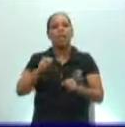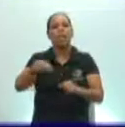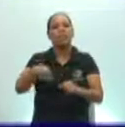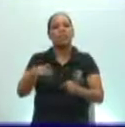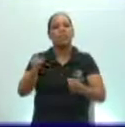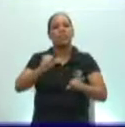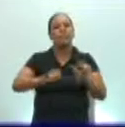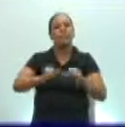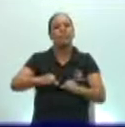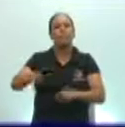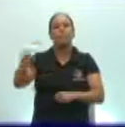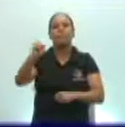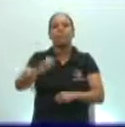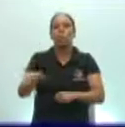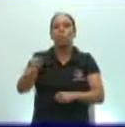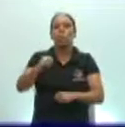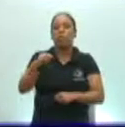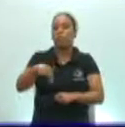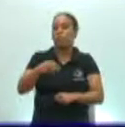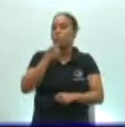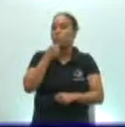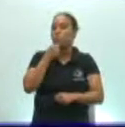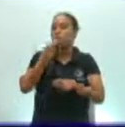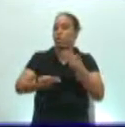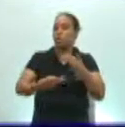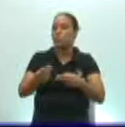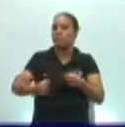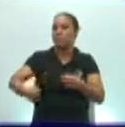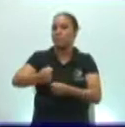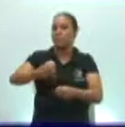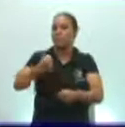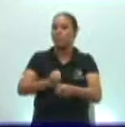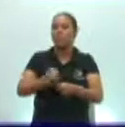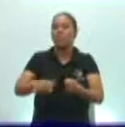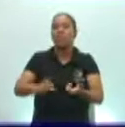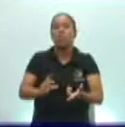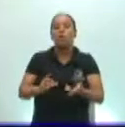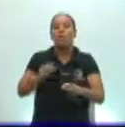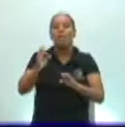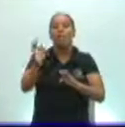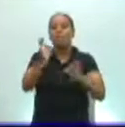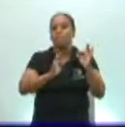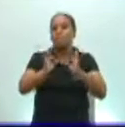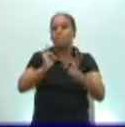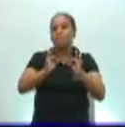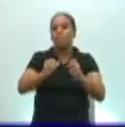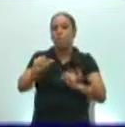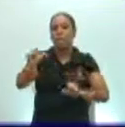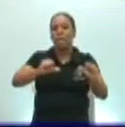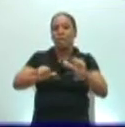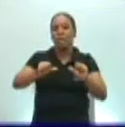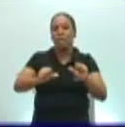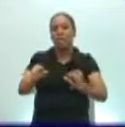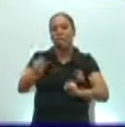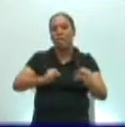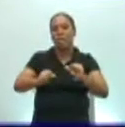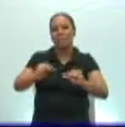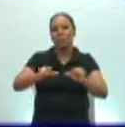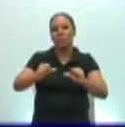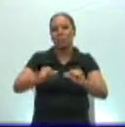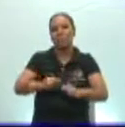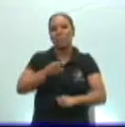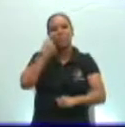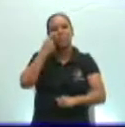moleculares? Bueno, esto lo podemos hacer utilizando las fórmulas químicas de las sustancias. Veamos entonces un